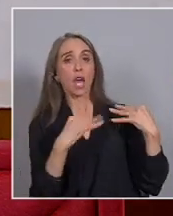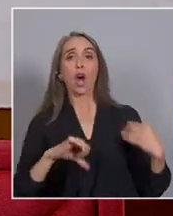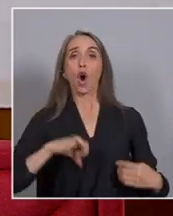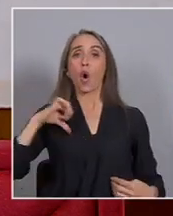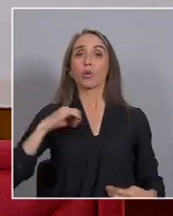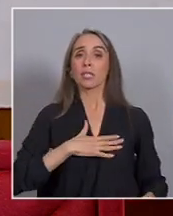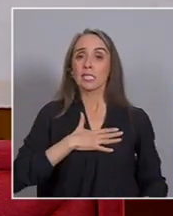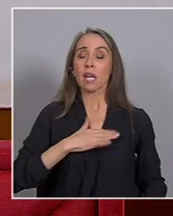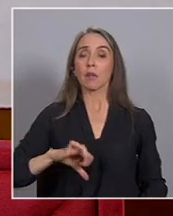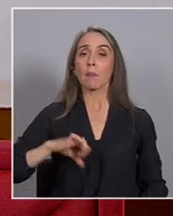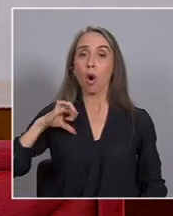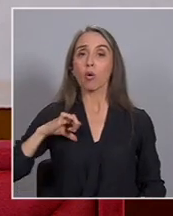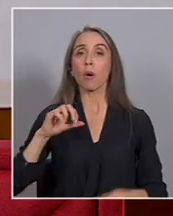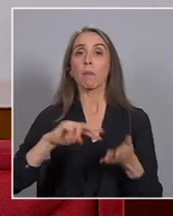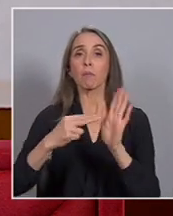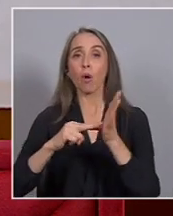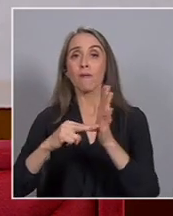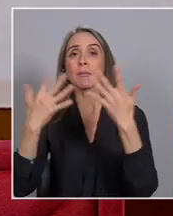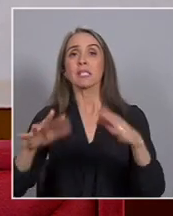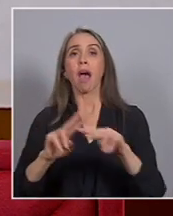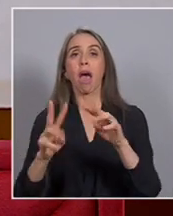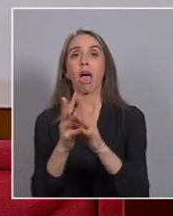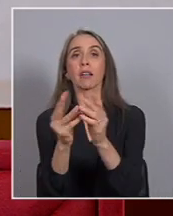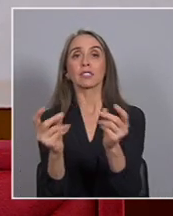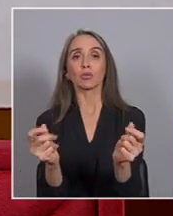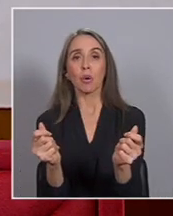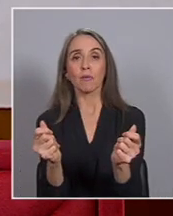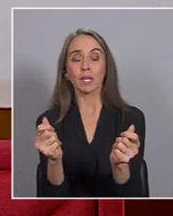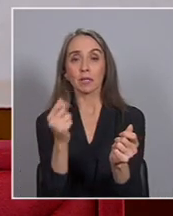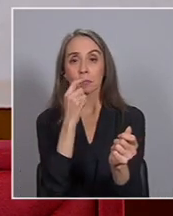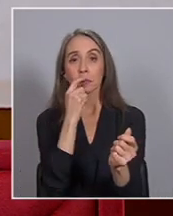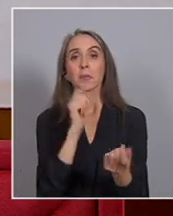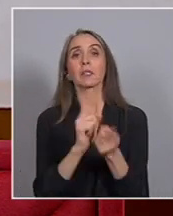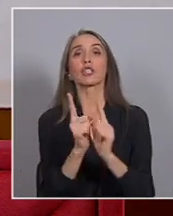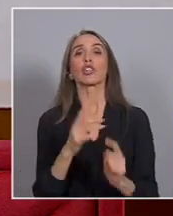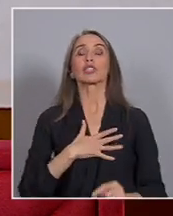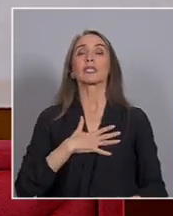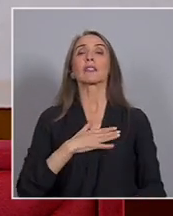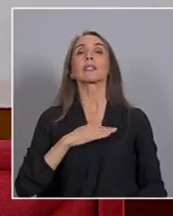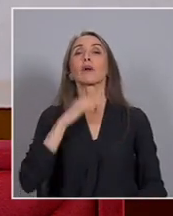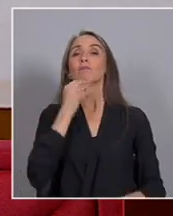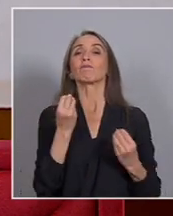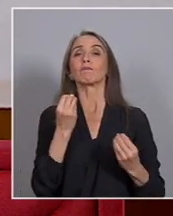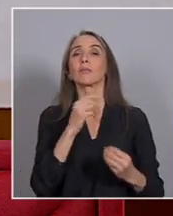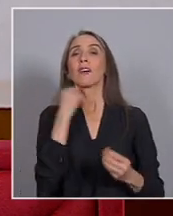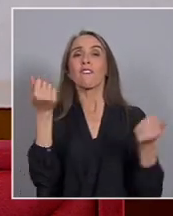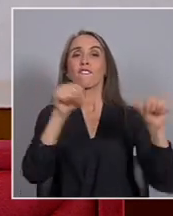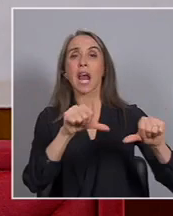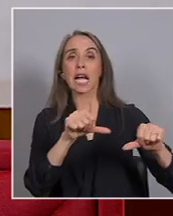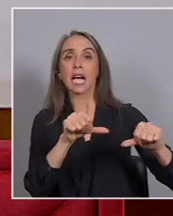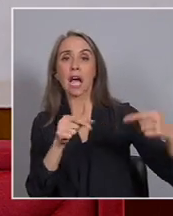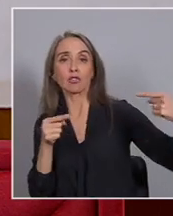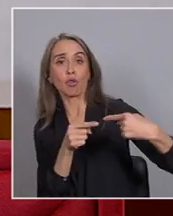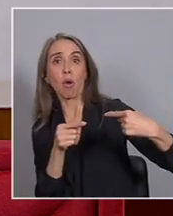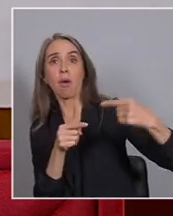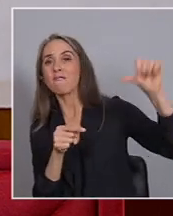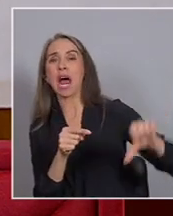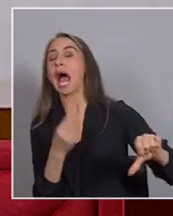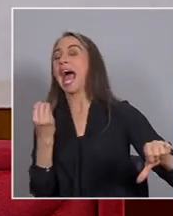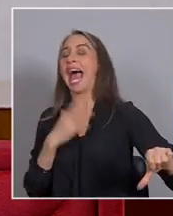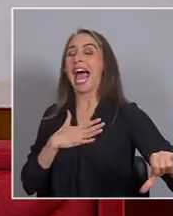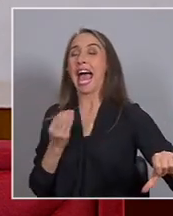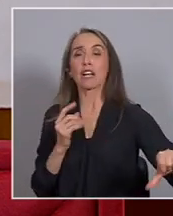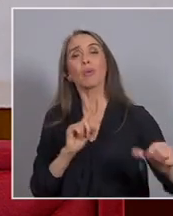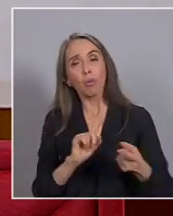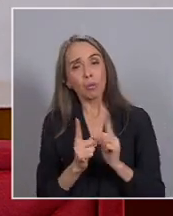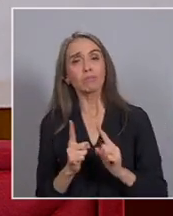sintamos orgullo por los problemas que pudimos resolver, en vez de sentir satisfacción por los fracasos de nuestros adversarios, y que a su